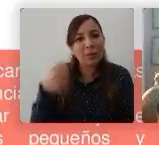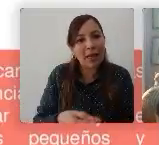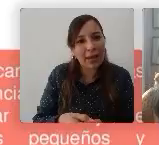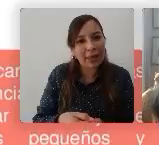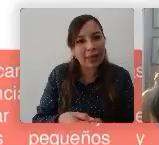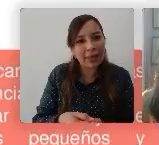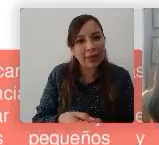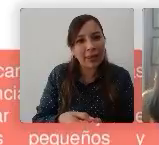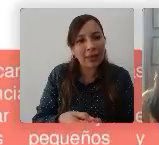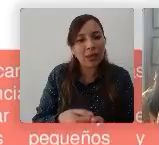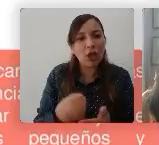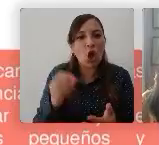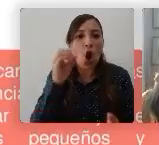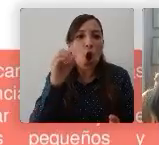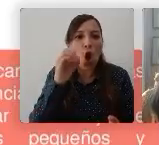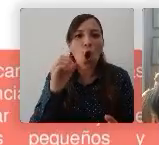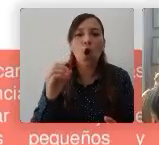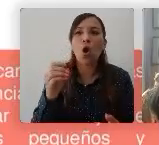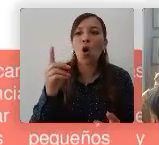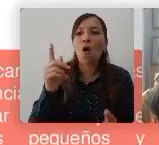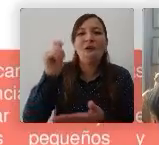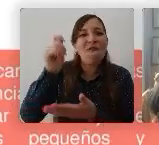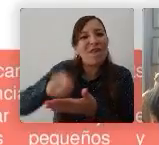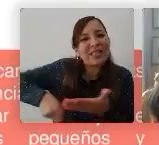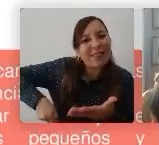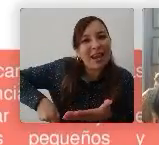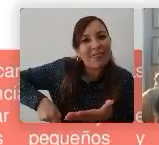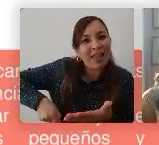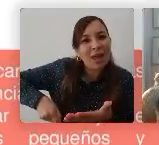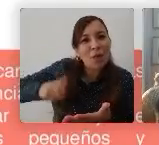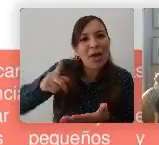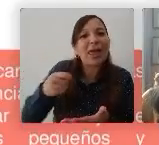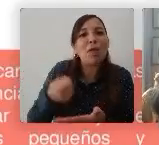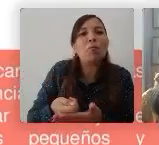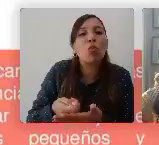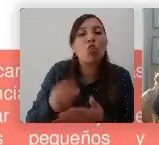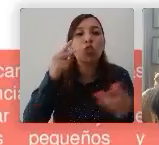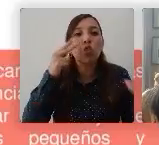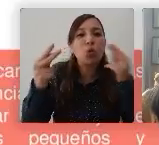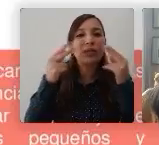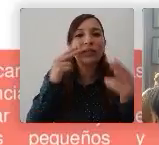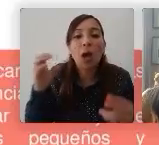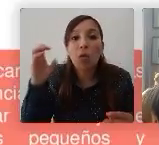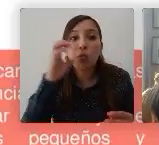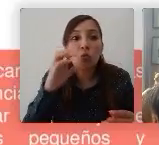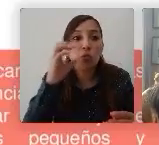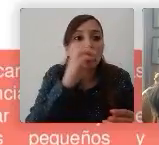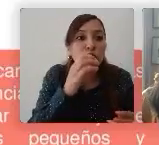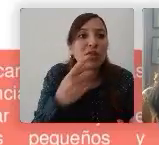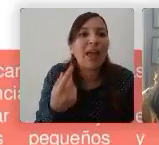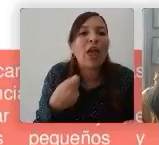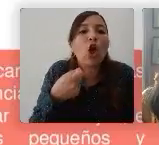con una empresa que tenga estos elementos para poder llegar ese turista que está buscando información en